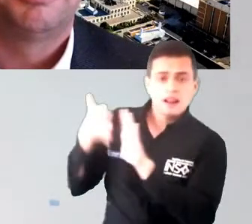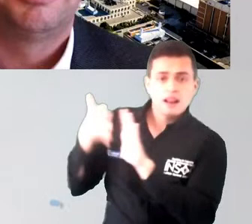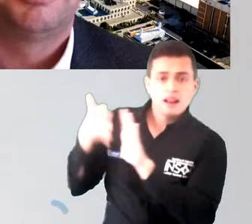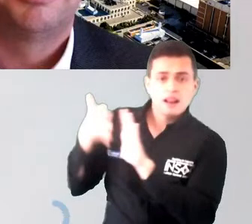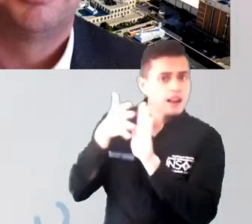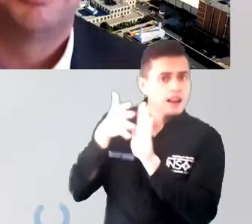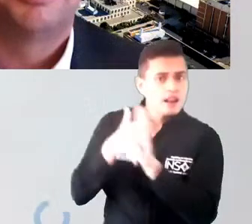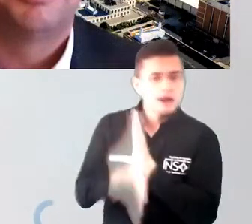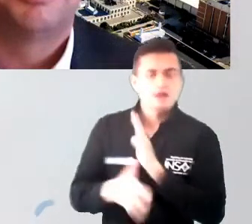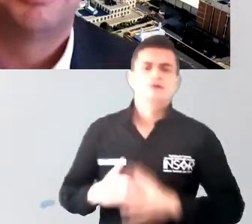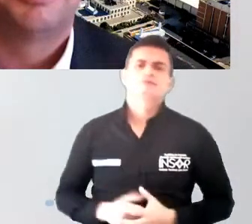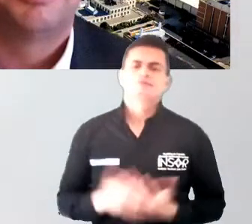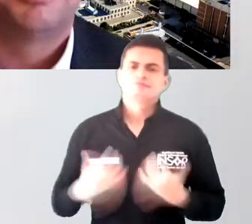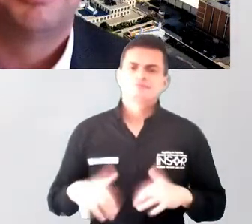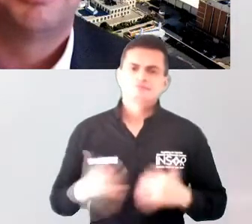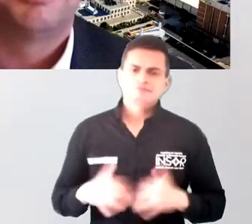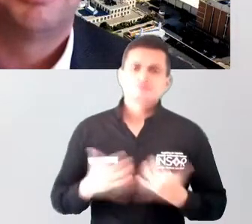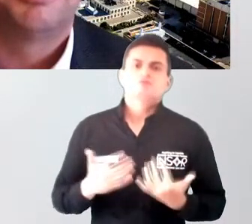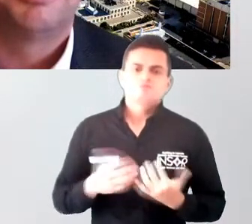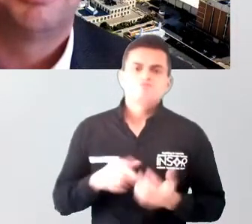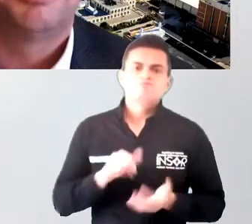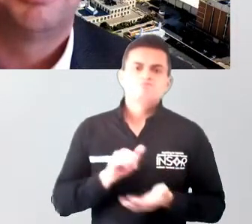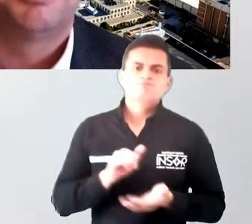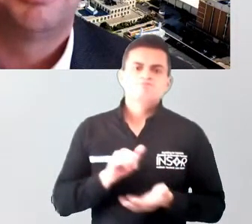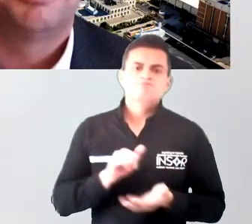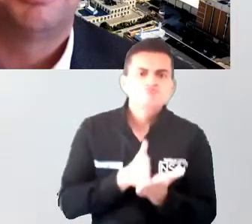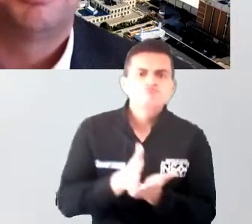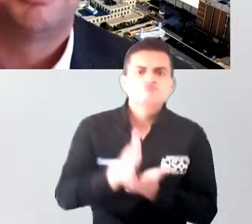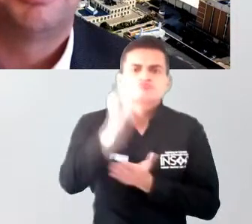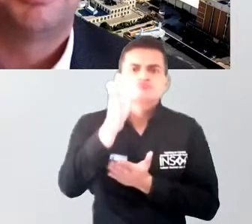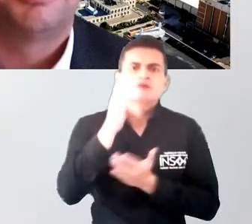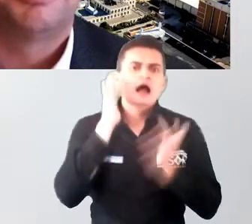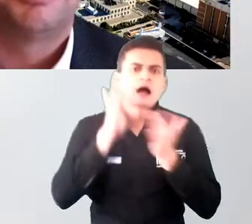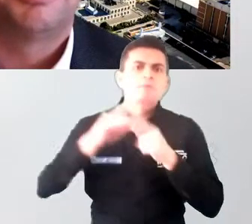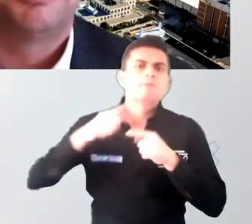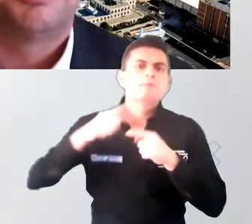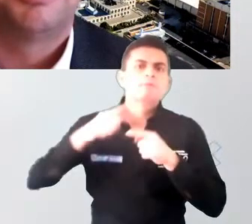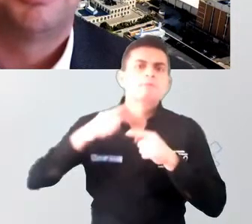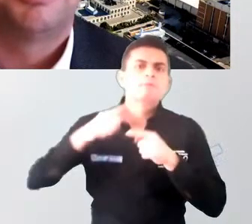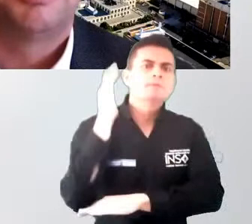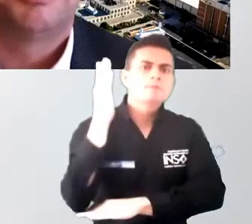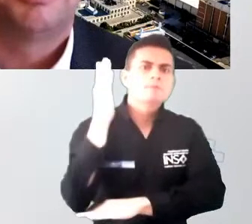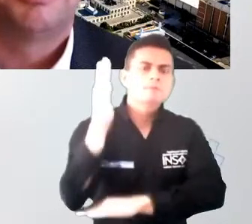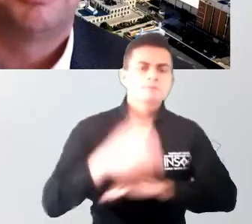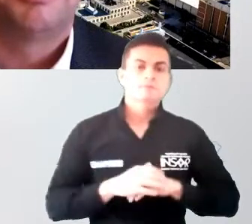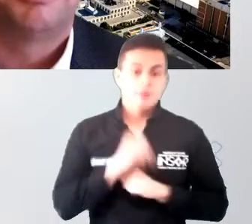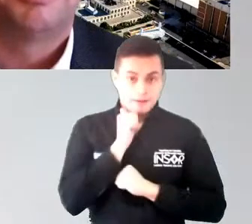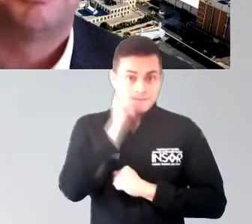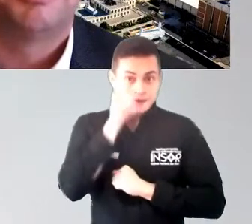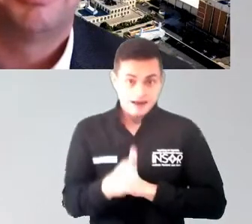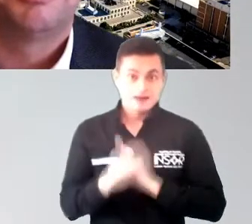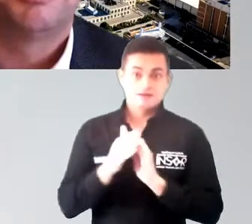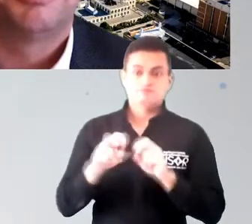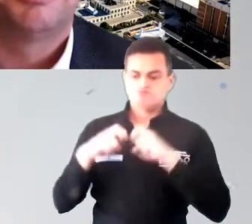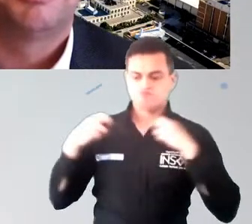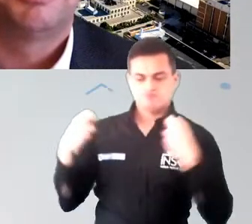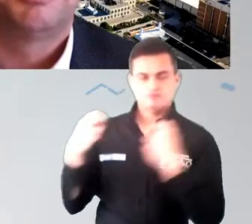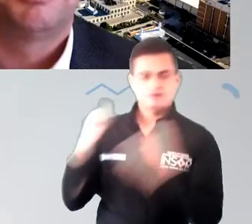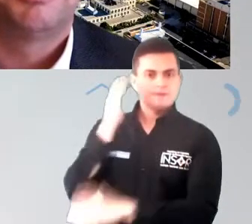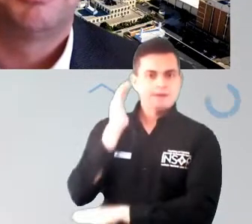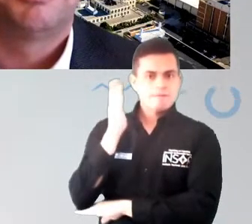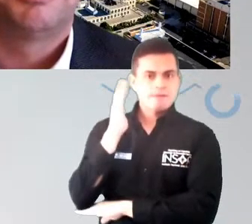continúa alrededor de las otras ponencias. El panel del día de mañana es un panel entre